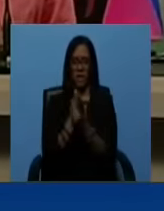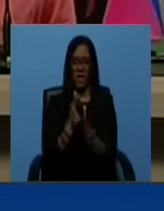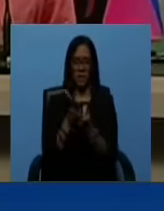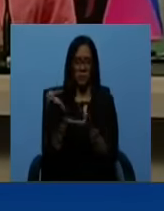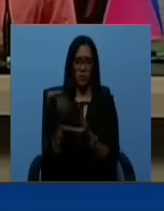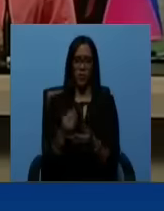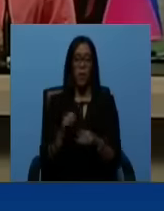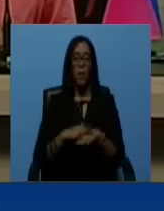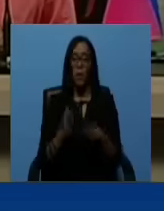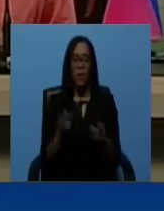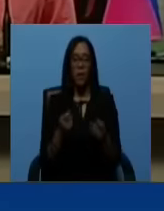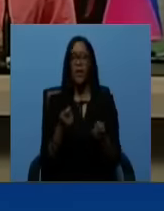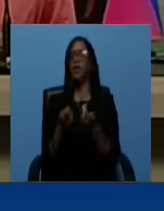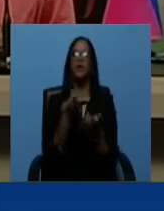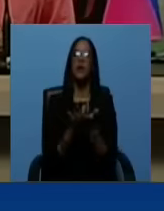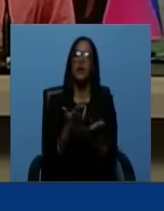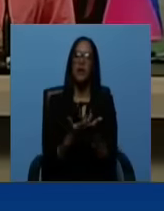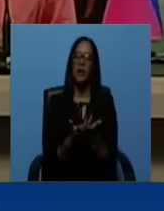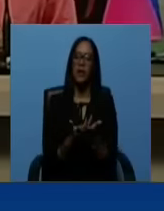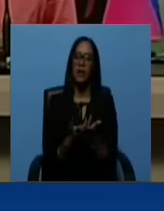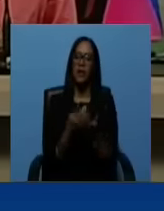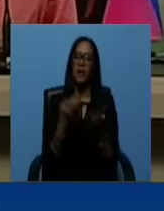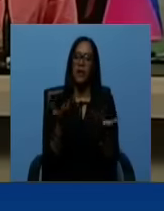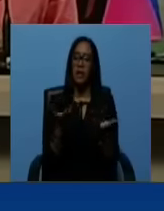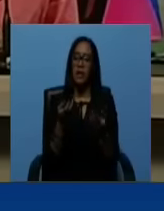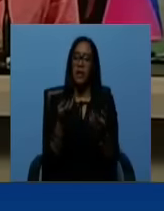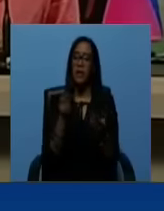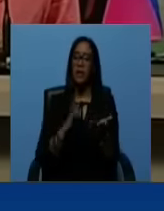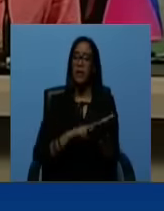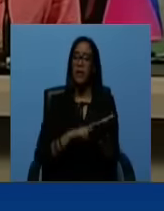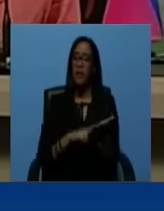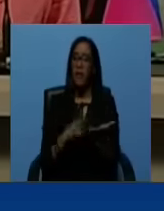Porque la economía real es la economía real.